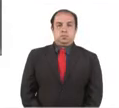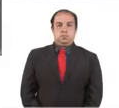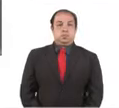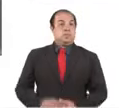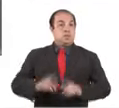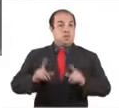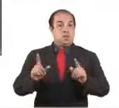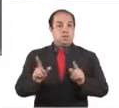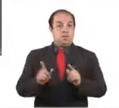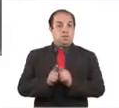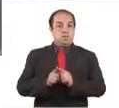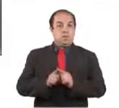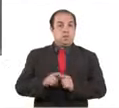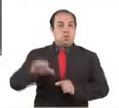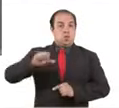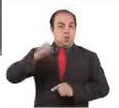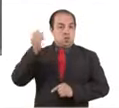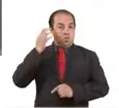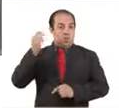finalizamos la